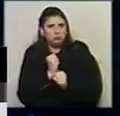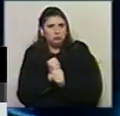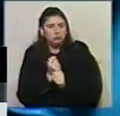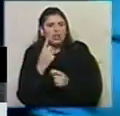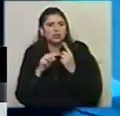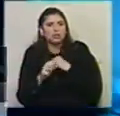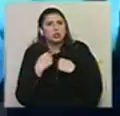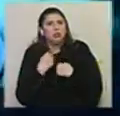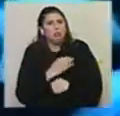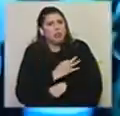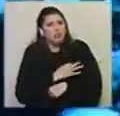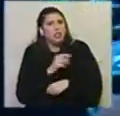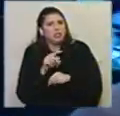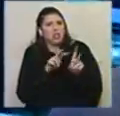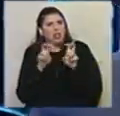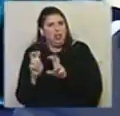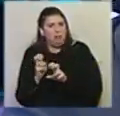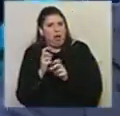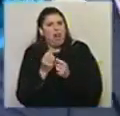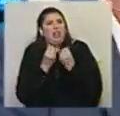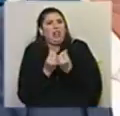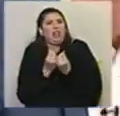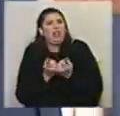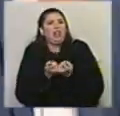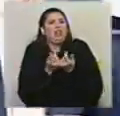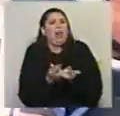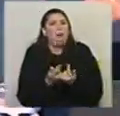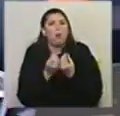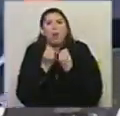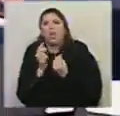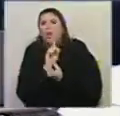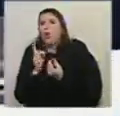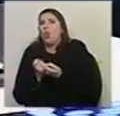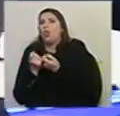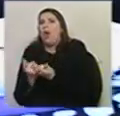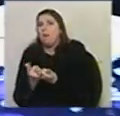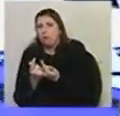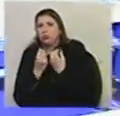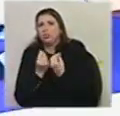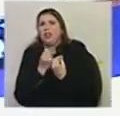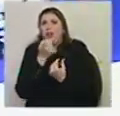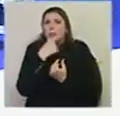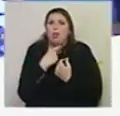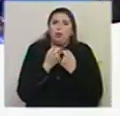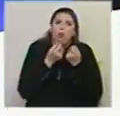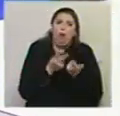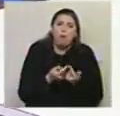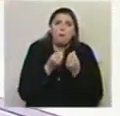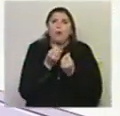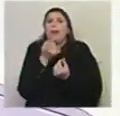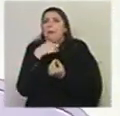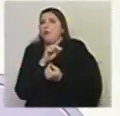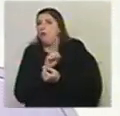claro. Y de alguna manera creo que tenemos que pensar en la sustentabilidad global de estos sistemas. Pero ahí hay que dar un debate entonces que